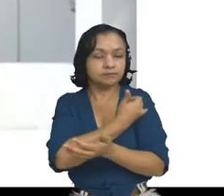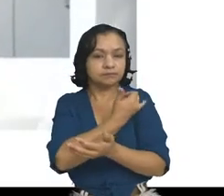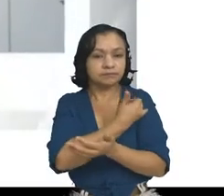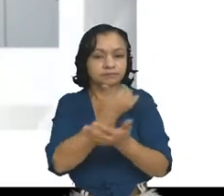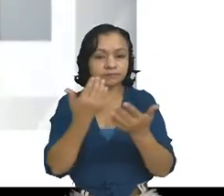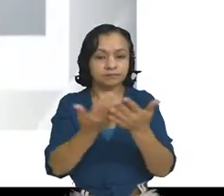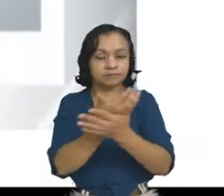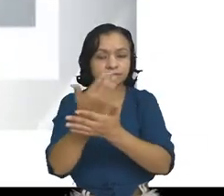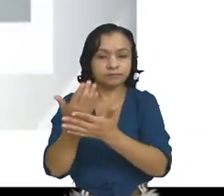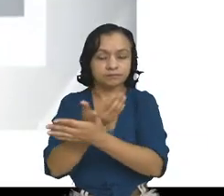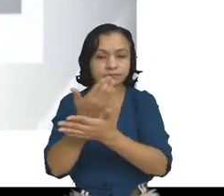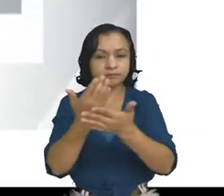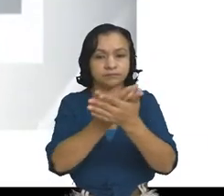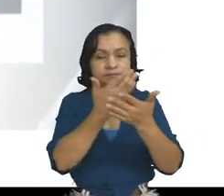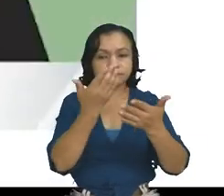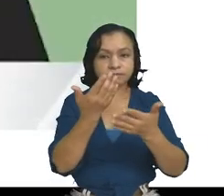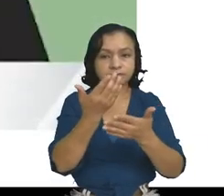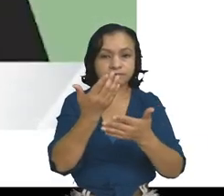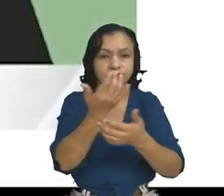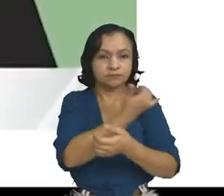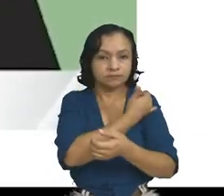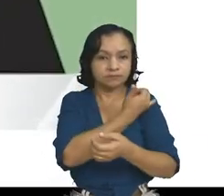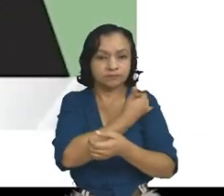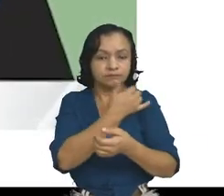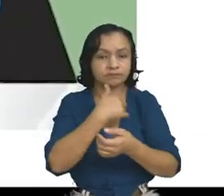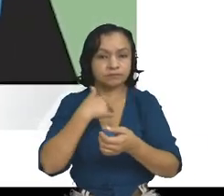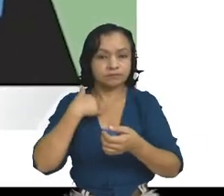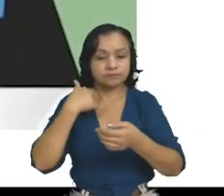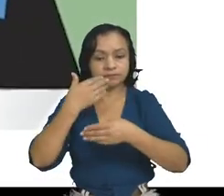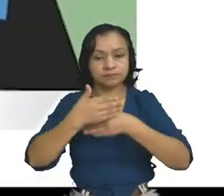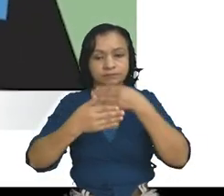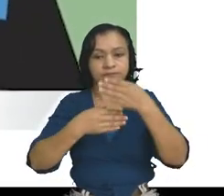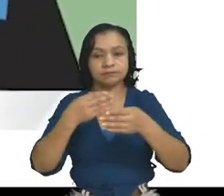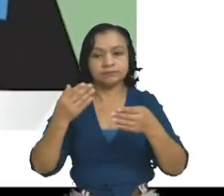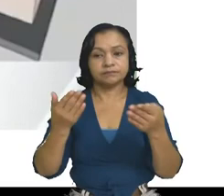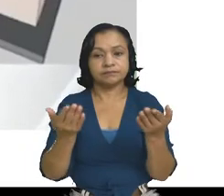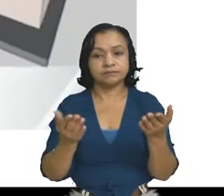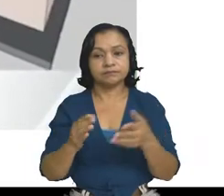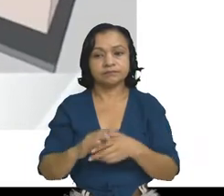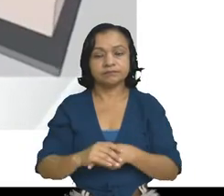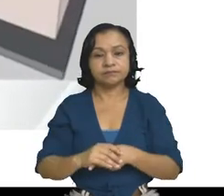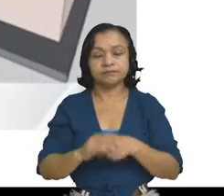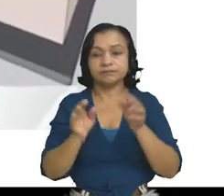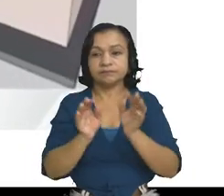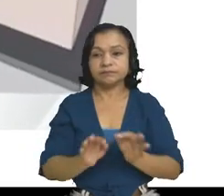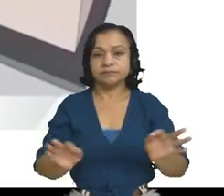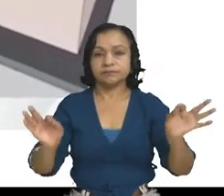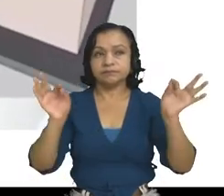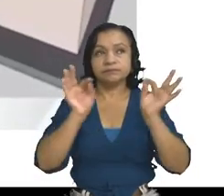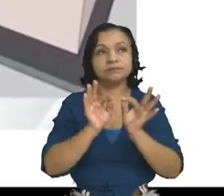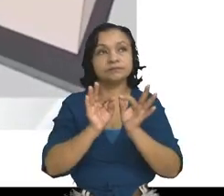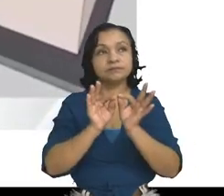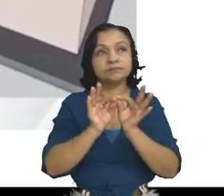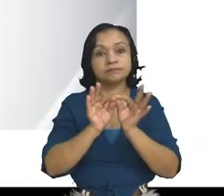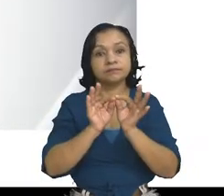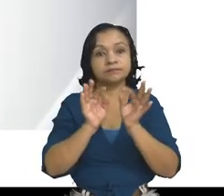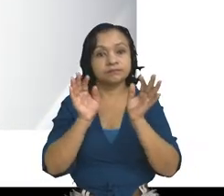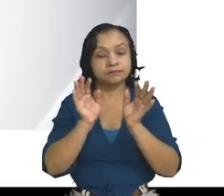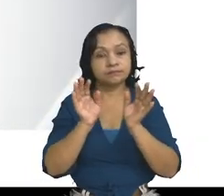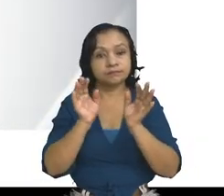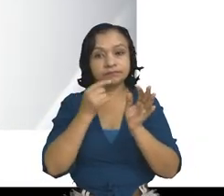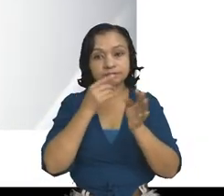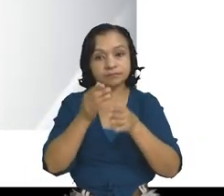nueva infraestructura hospitalaria que se ha construido en todo el país? Yo creo que es muy importante que a partir de la prioridad definida por